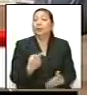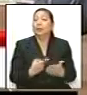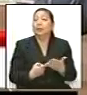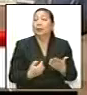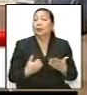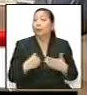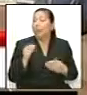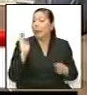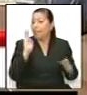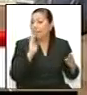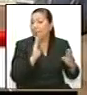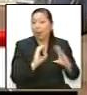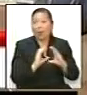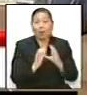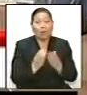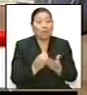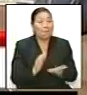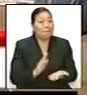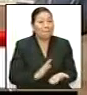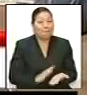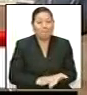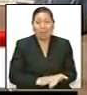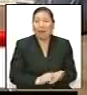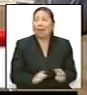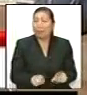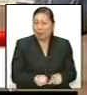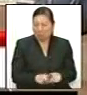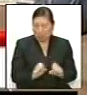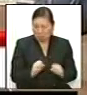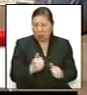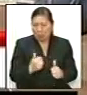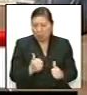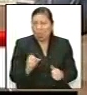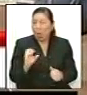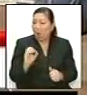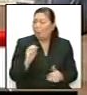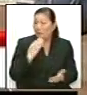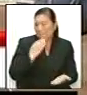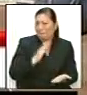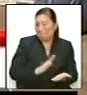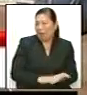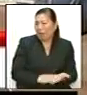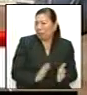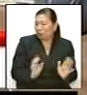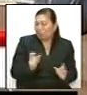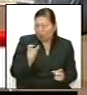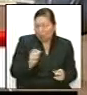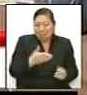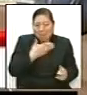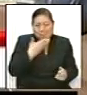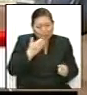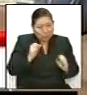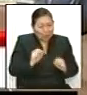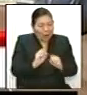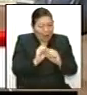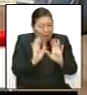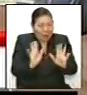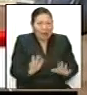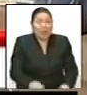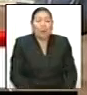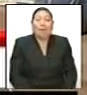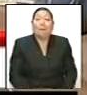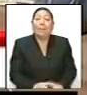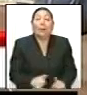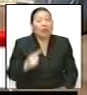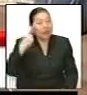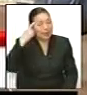Lo único que se han preocupado es del Congreso, que hay malos, que también hay malos y hay buenos también, por supuesto. Que tenemos que mejorar es claro, pero también hay que